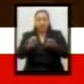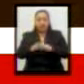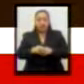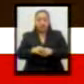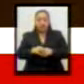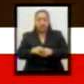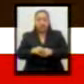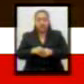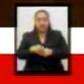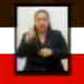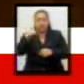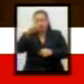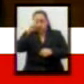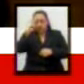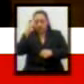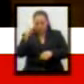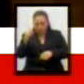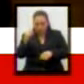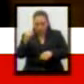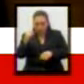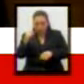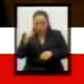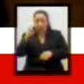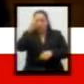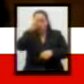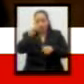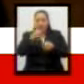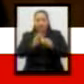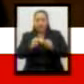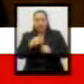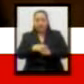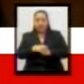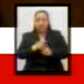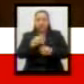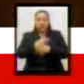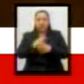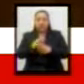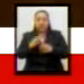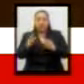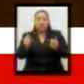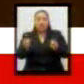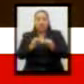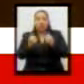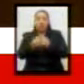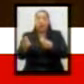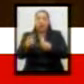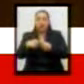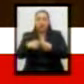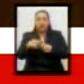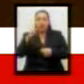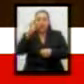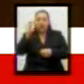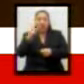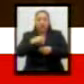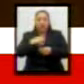fundamental para el Perú, porque en el Perú, por ley, los presupuestos se formulan de manera participativa, y creo que es realmente una